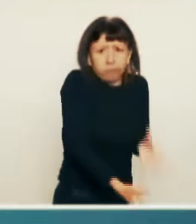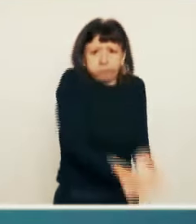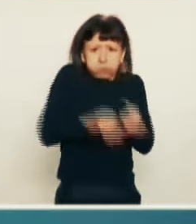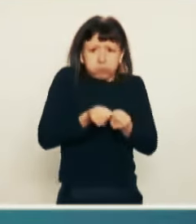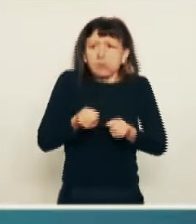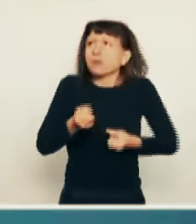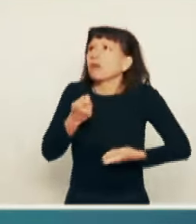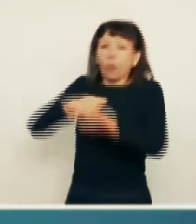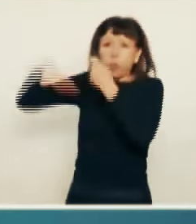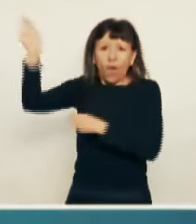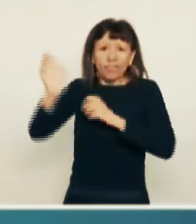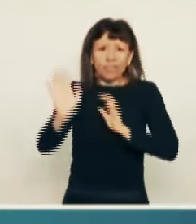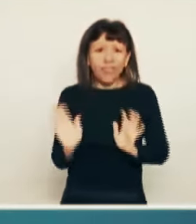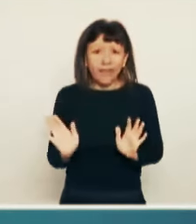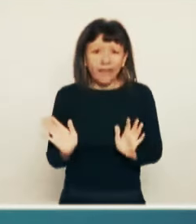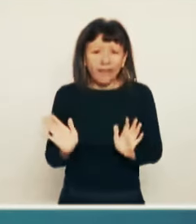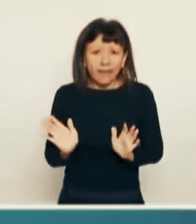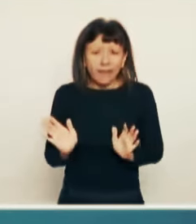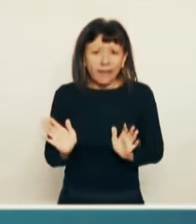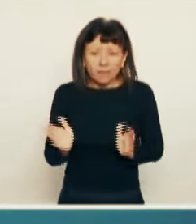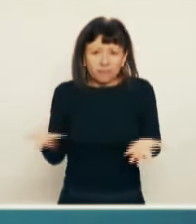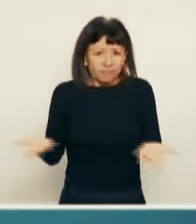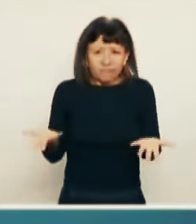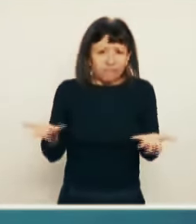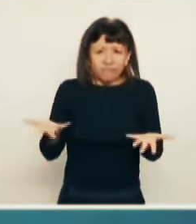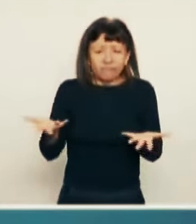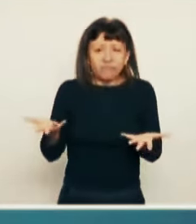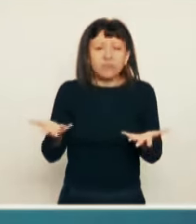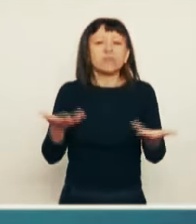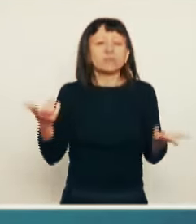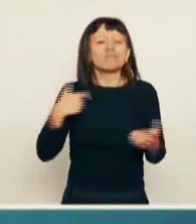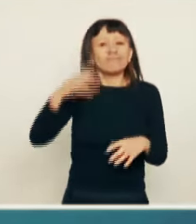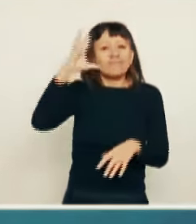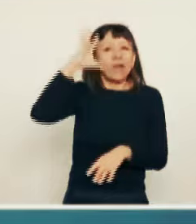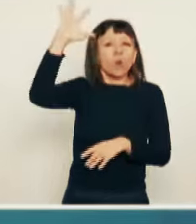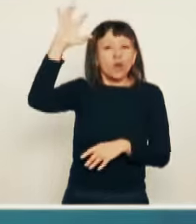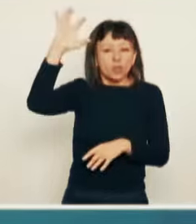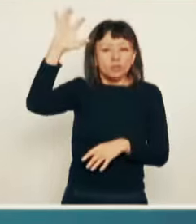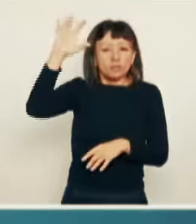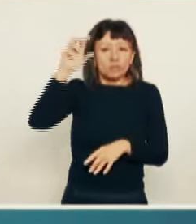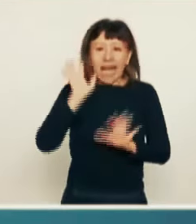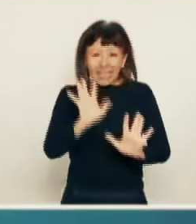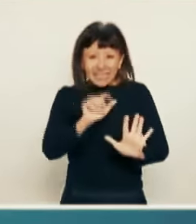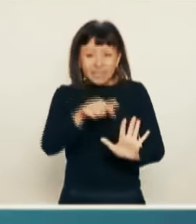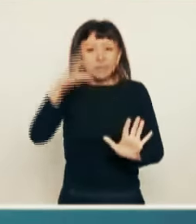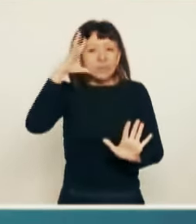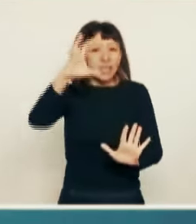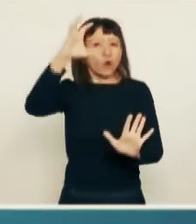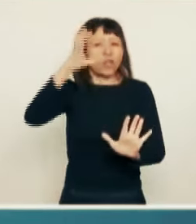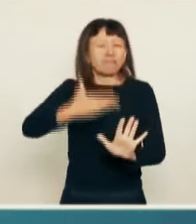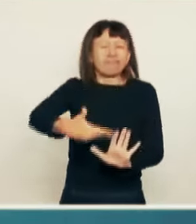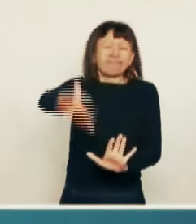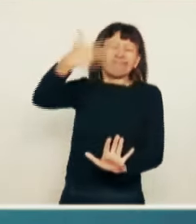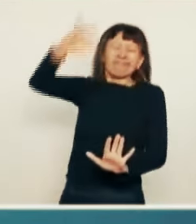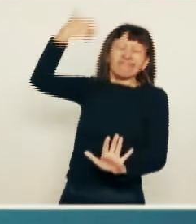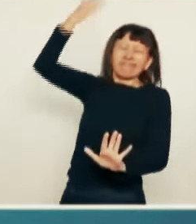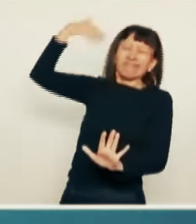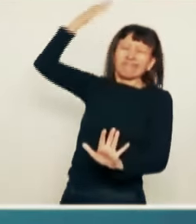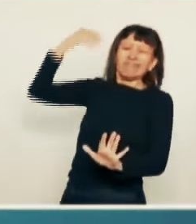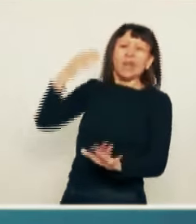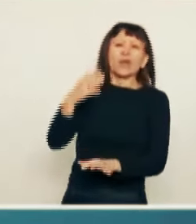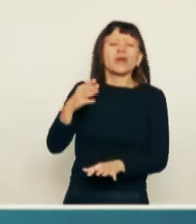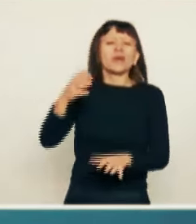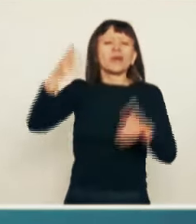precapitalista. Porque me hace acordar a la Argentina del Virreinato del Río de la Plata,